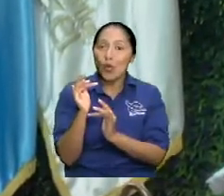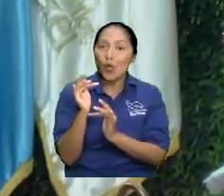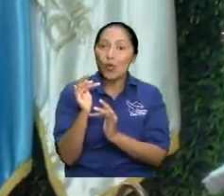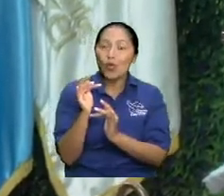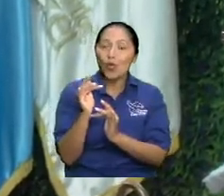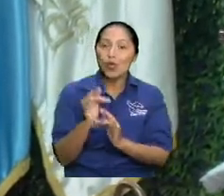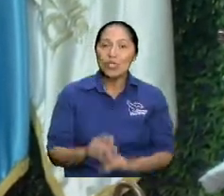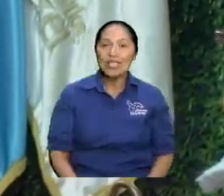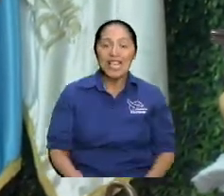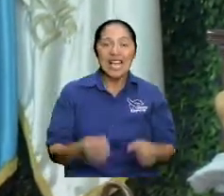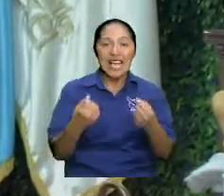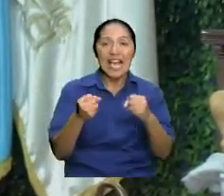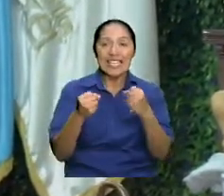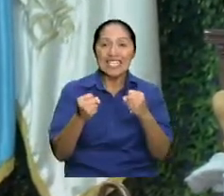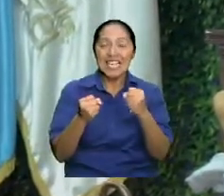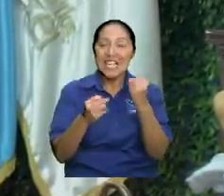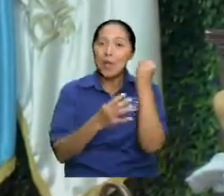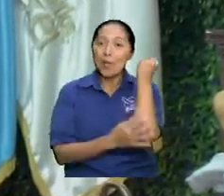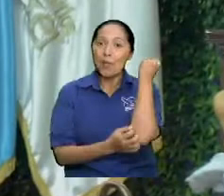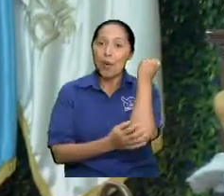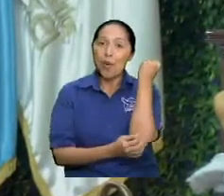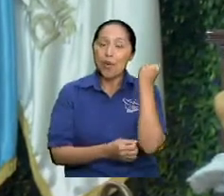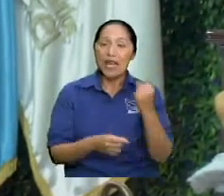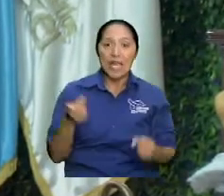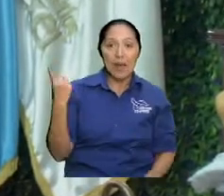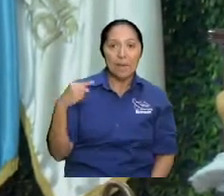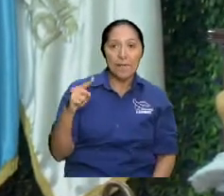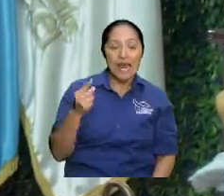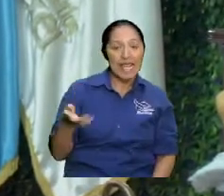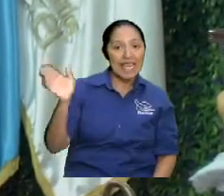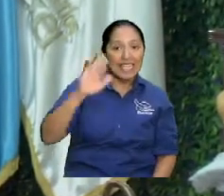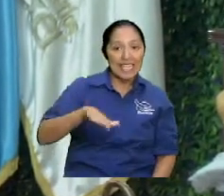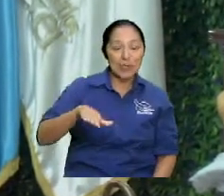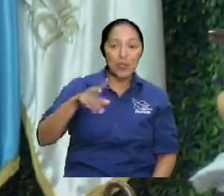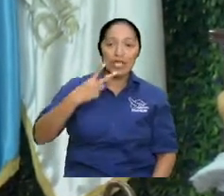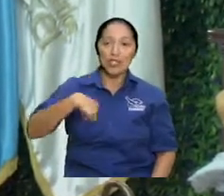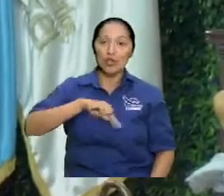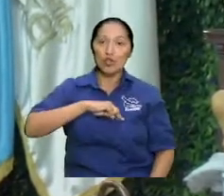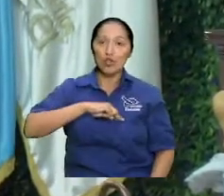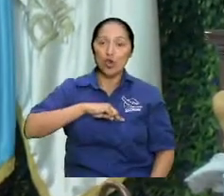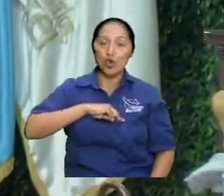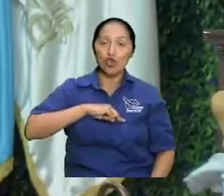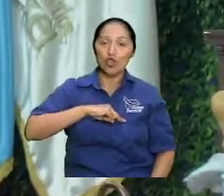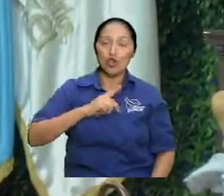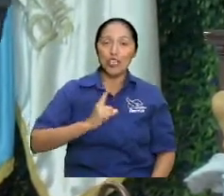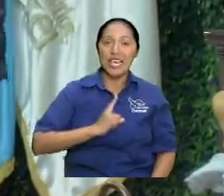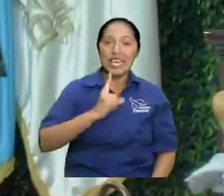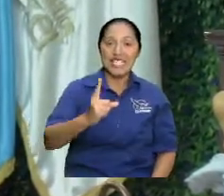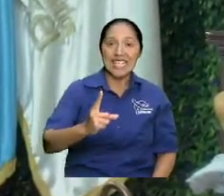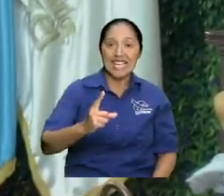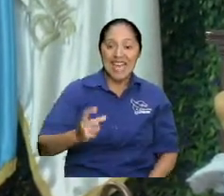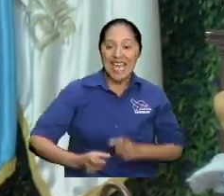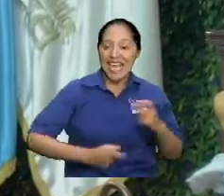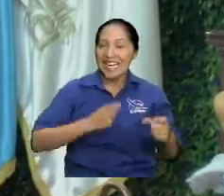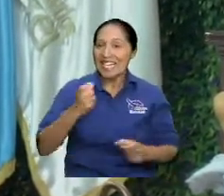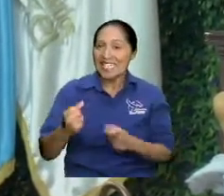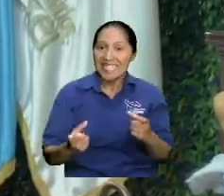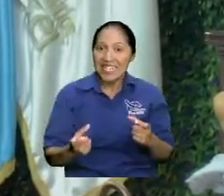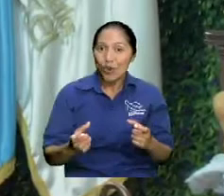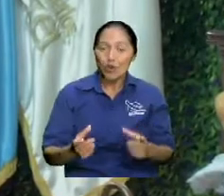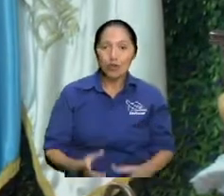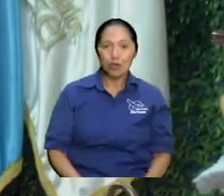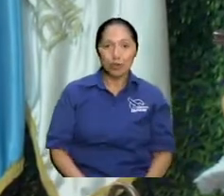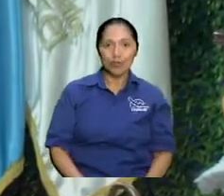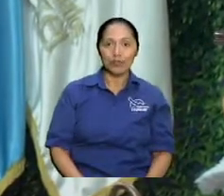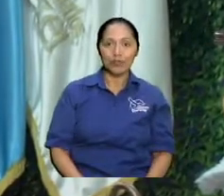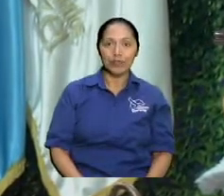cosas. Y Él dijo: yo soy el pan. Así que Él es el pan de los pobres. Entonces voy a